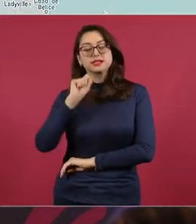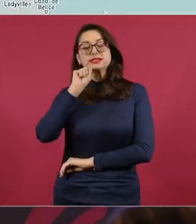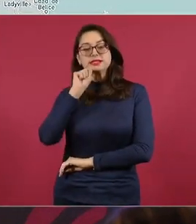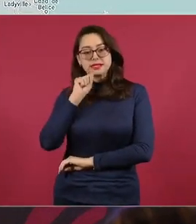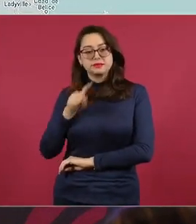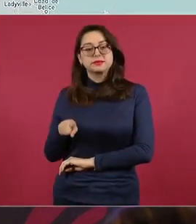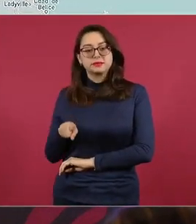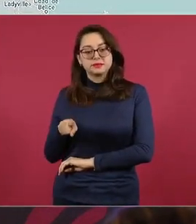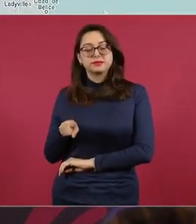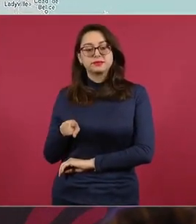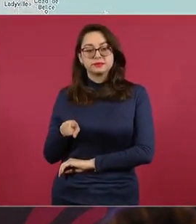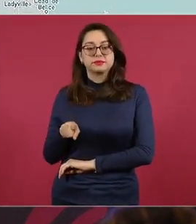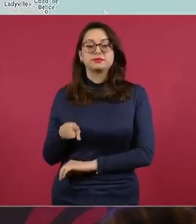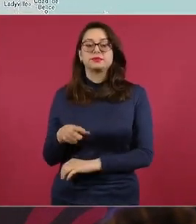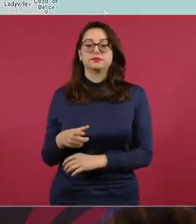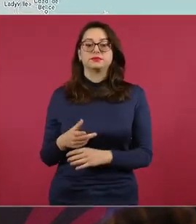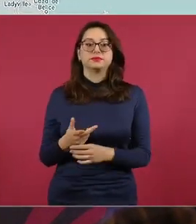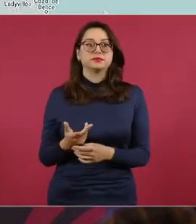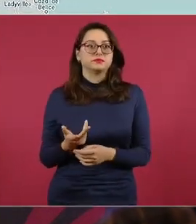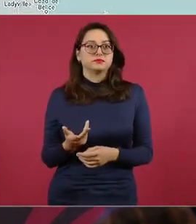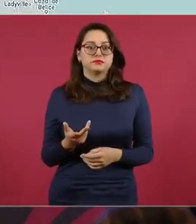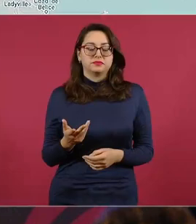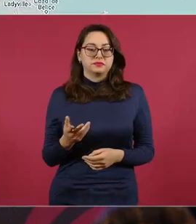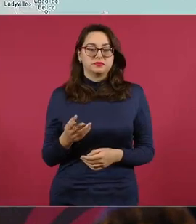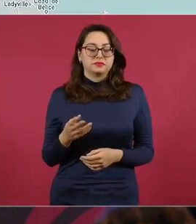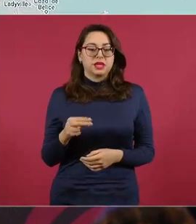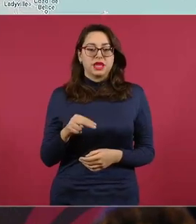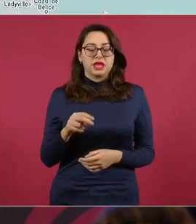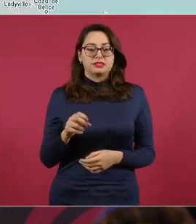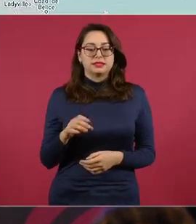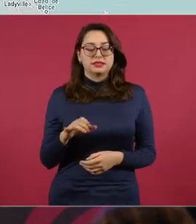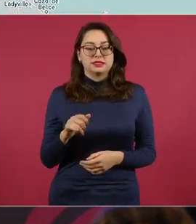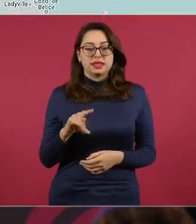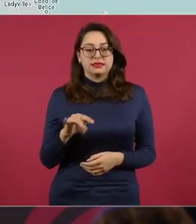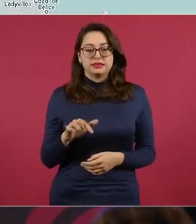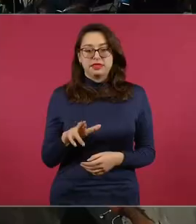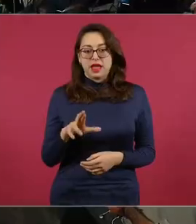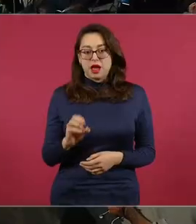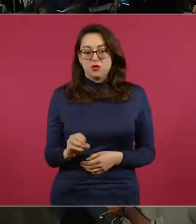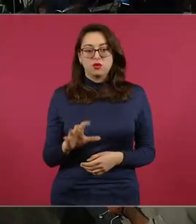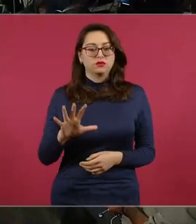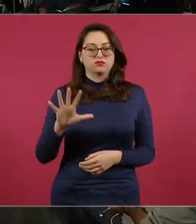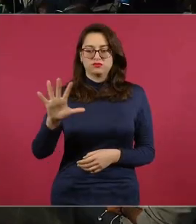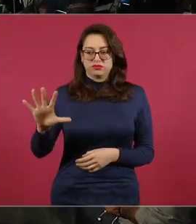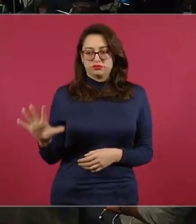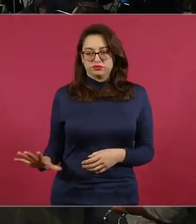para acá está Centauro del Norte y otros ejidos, todo esto.